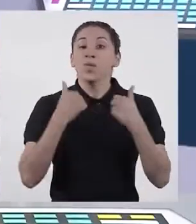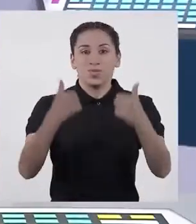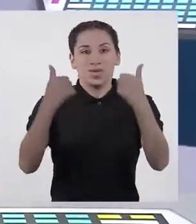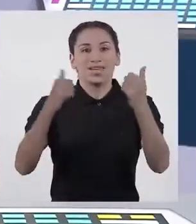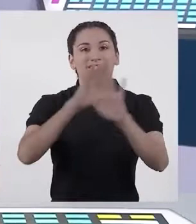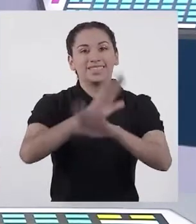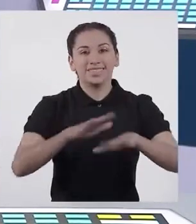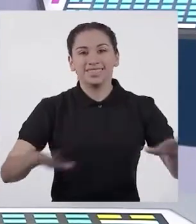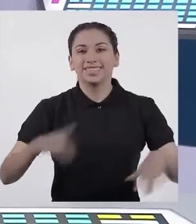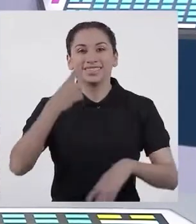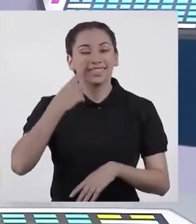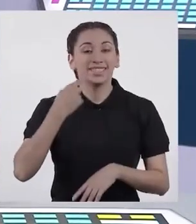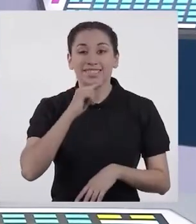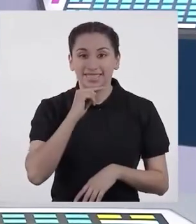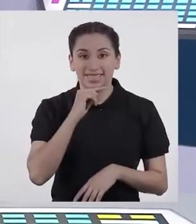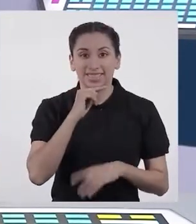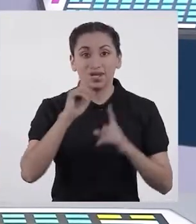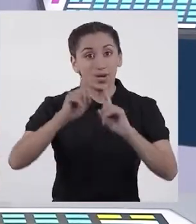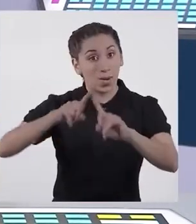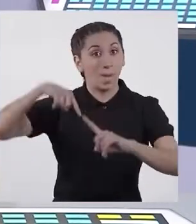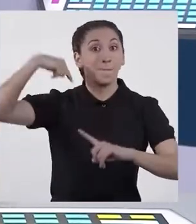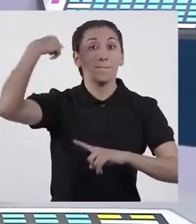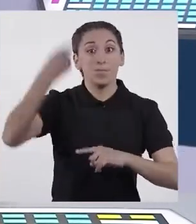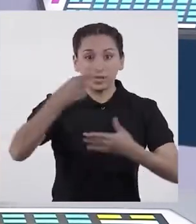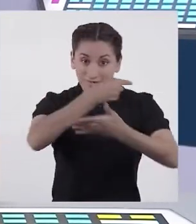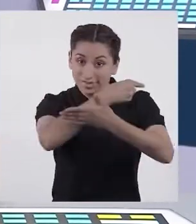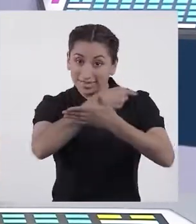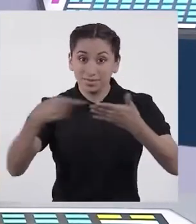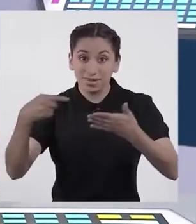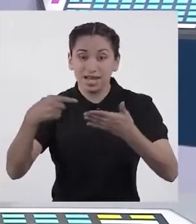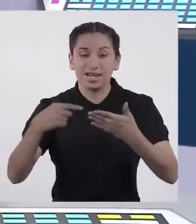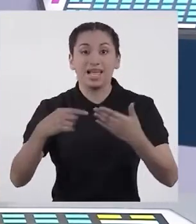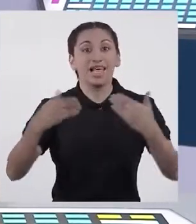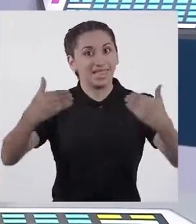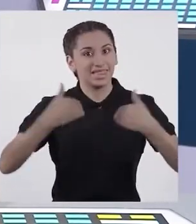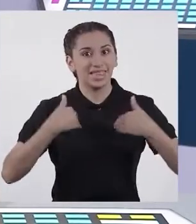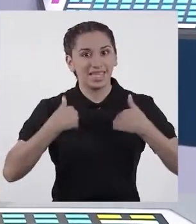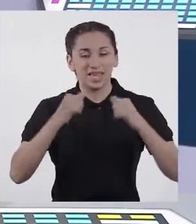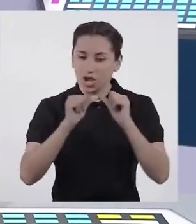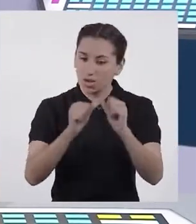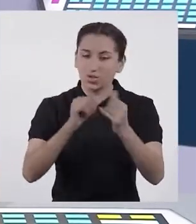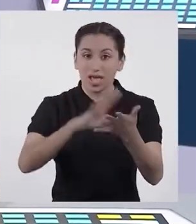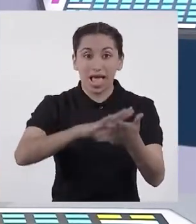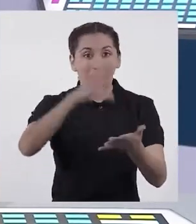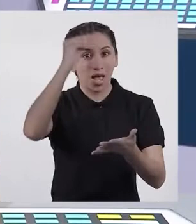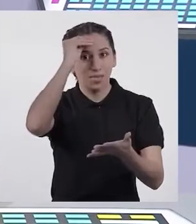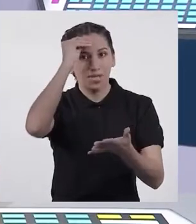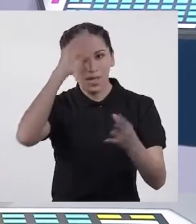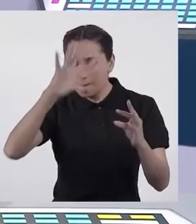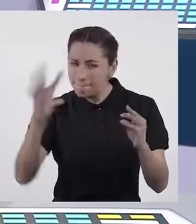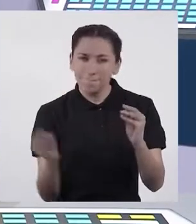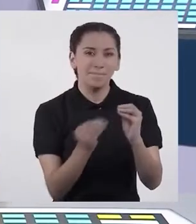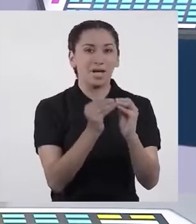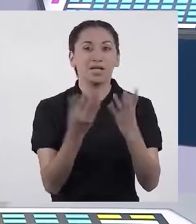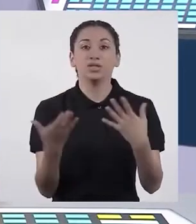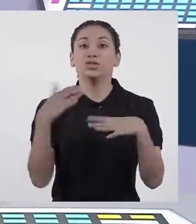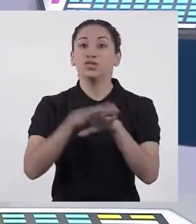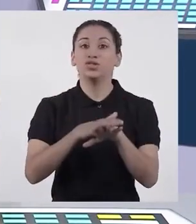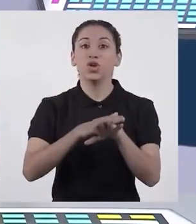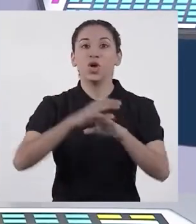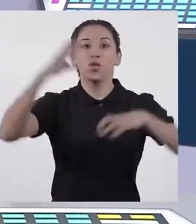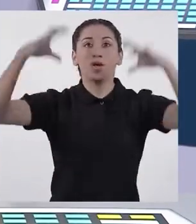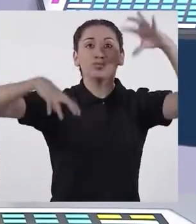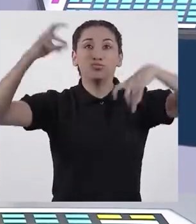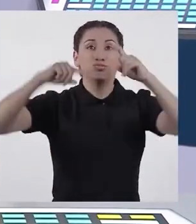Bueno, niñas y niños, en las siguientes semanas estaremos aprendiendo un poco más sobre